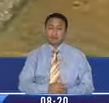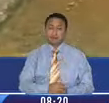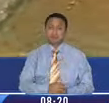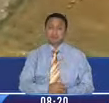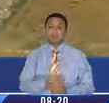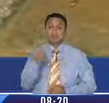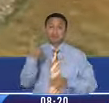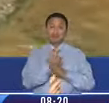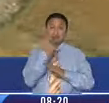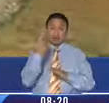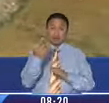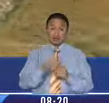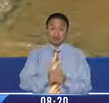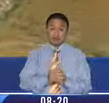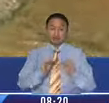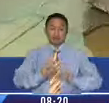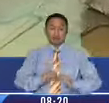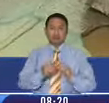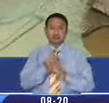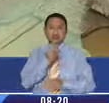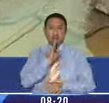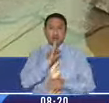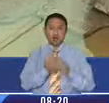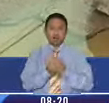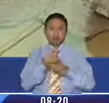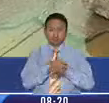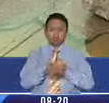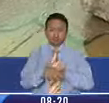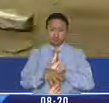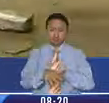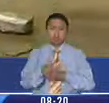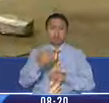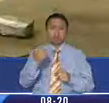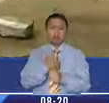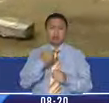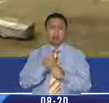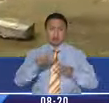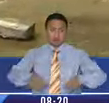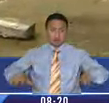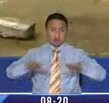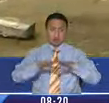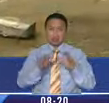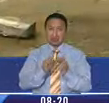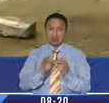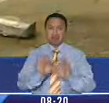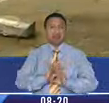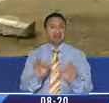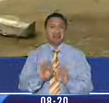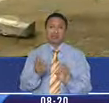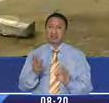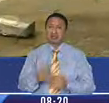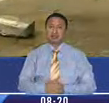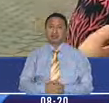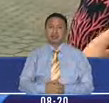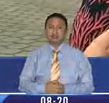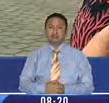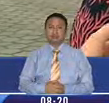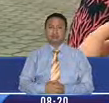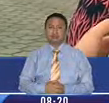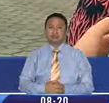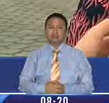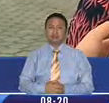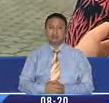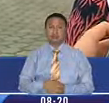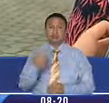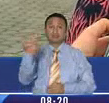es la primera vez que reportan la fuga de agua. Al parecer los trabajos en el sitio no han sido ejecutados de manera integral. Ya es